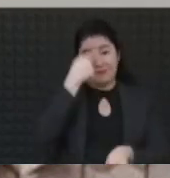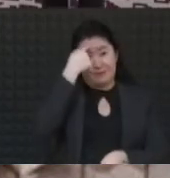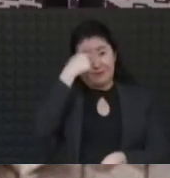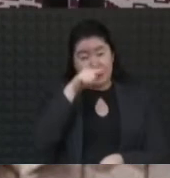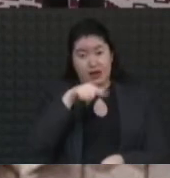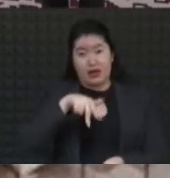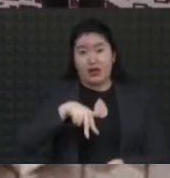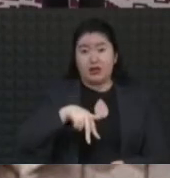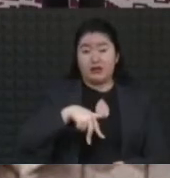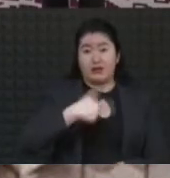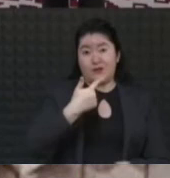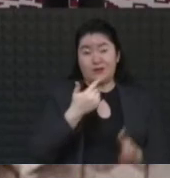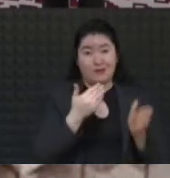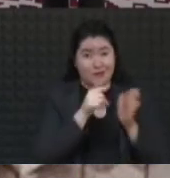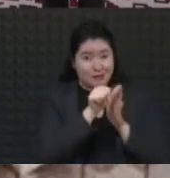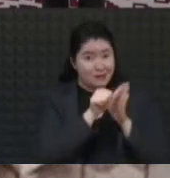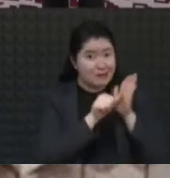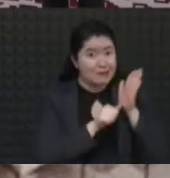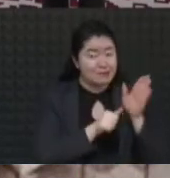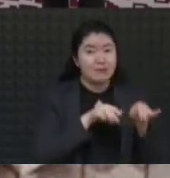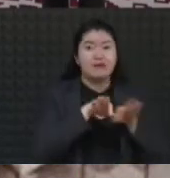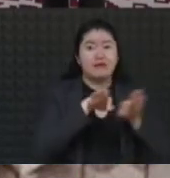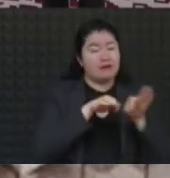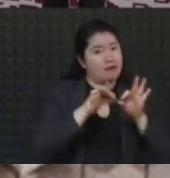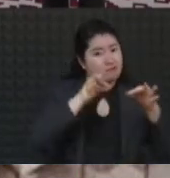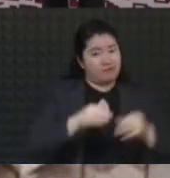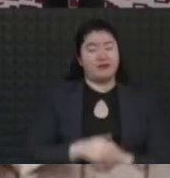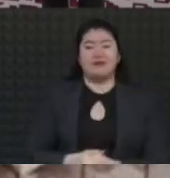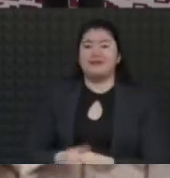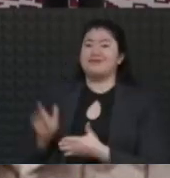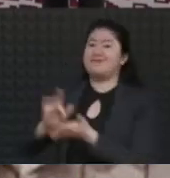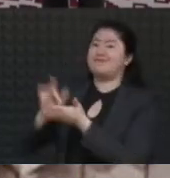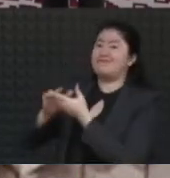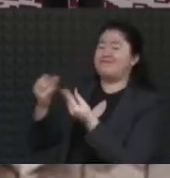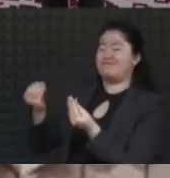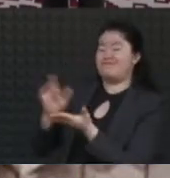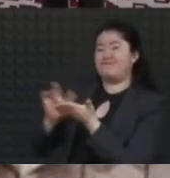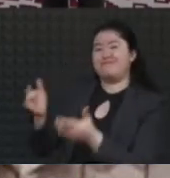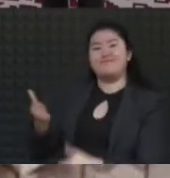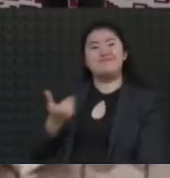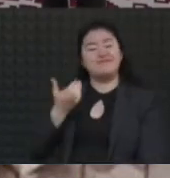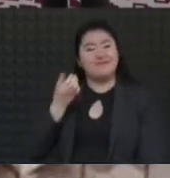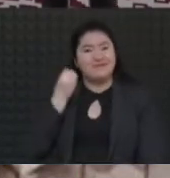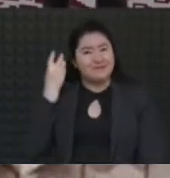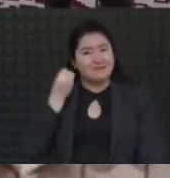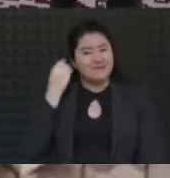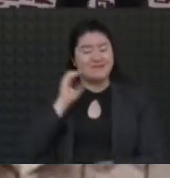Perfecto, muchas gracias, sería todo. Concluimos con la conferencia, muchas gracias.